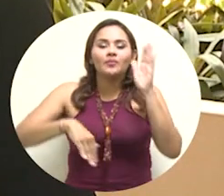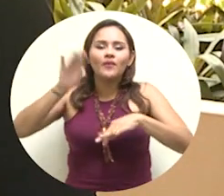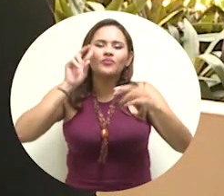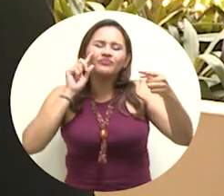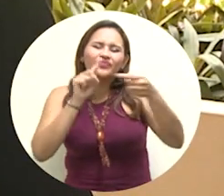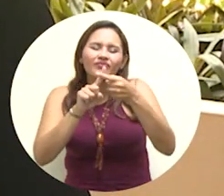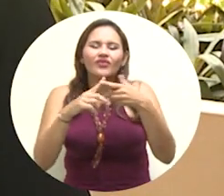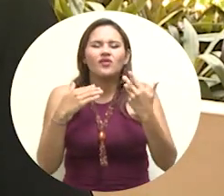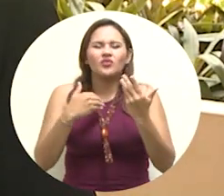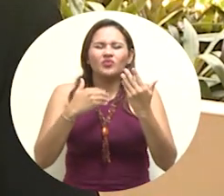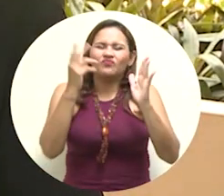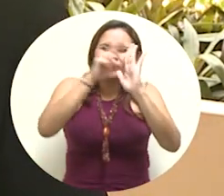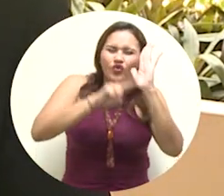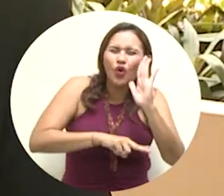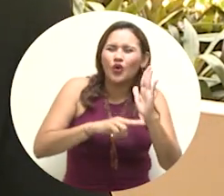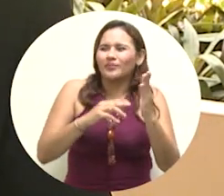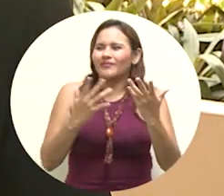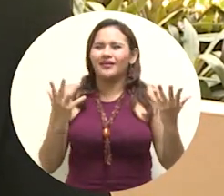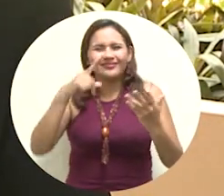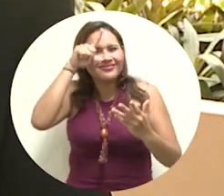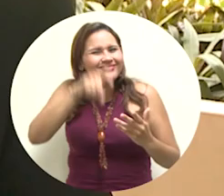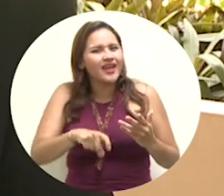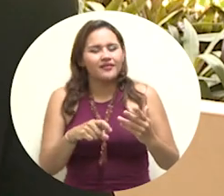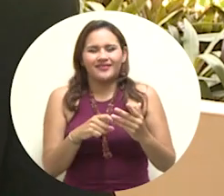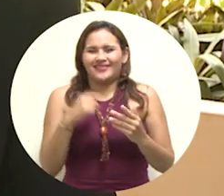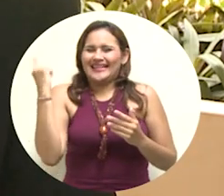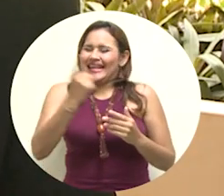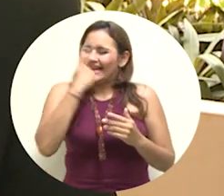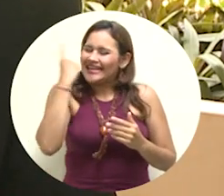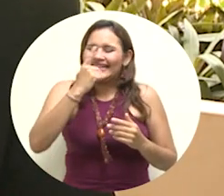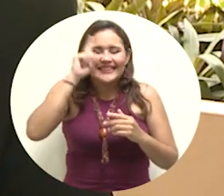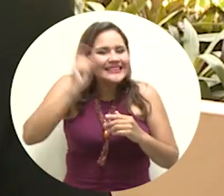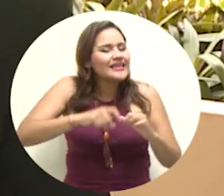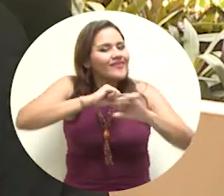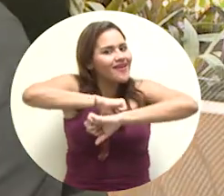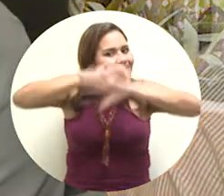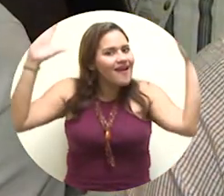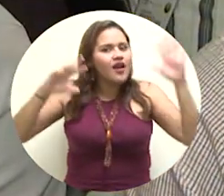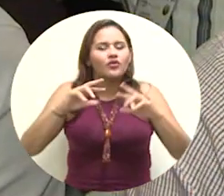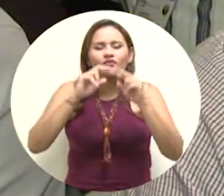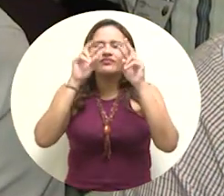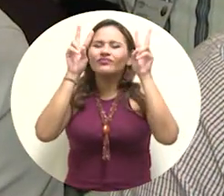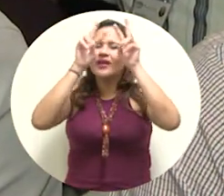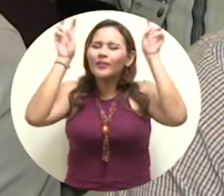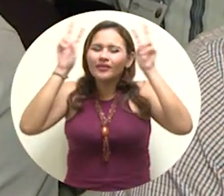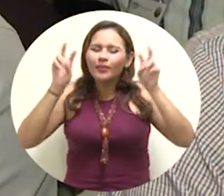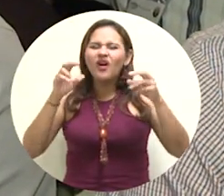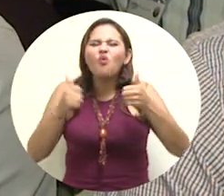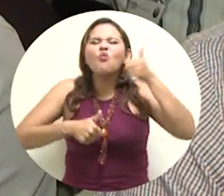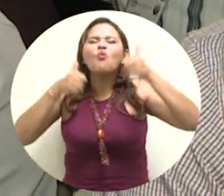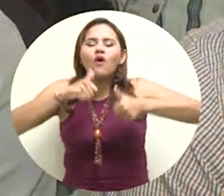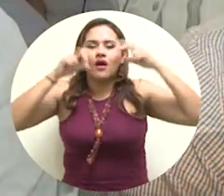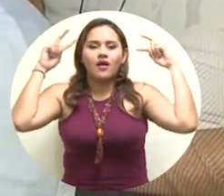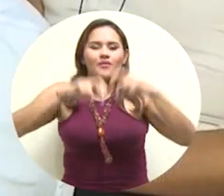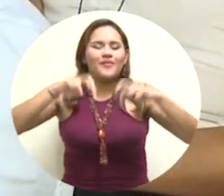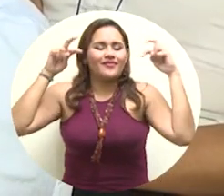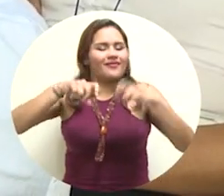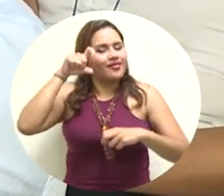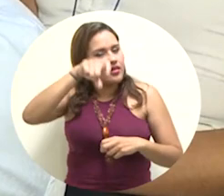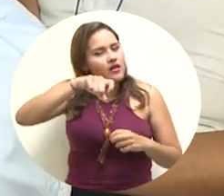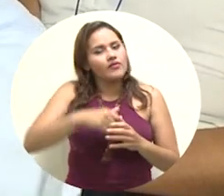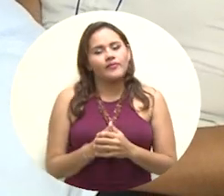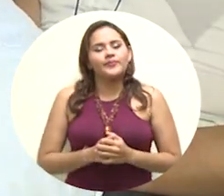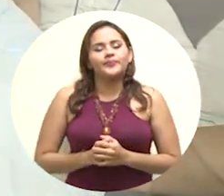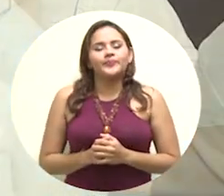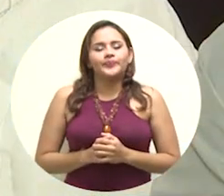empresas es necesario que se estén analizando temas de investigación que sean relevantes y sean útiles, pues, para